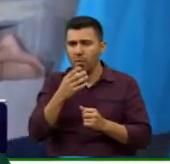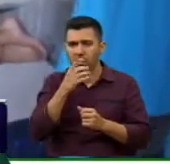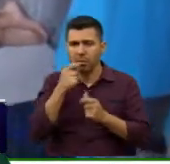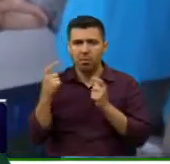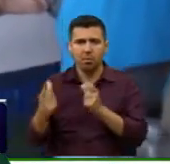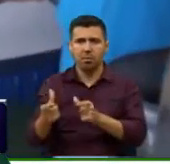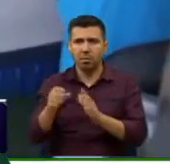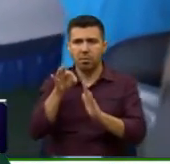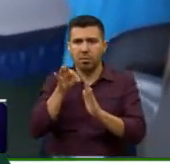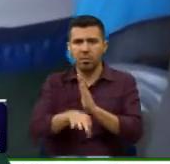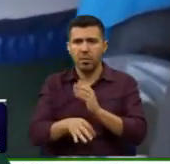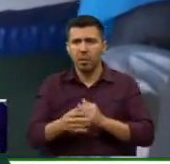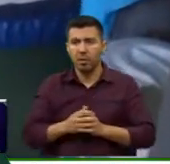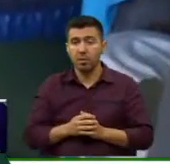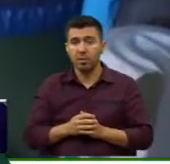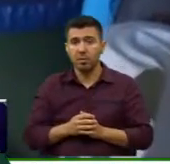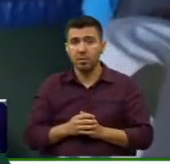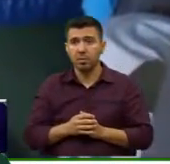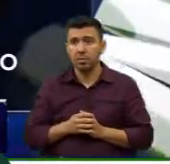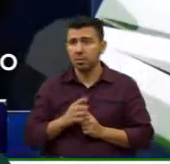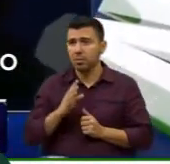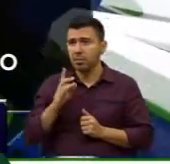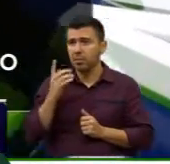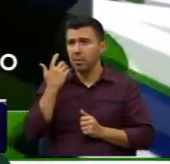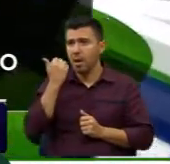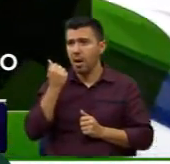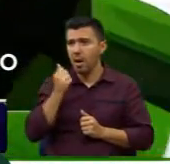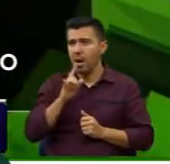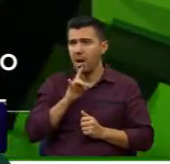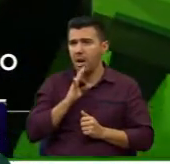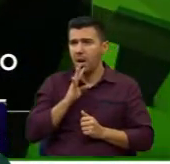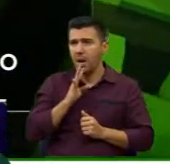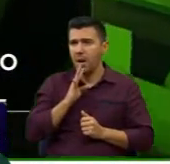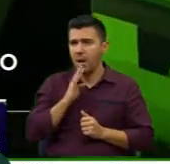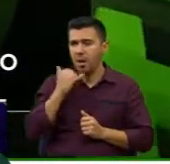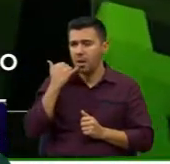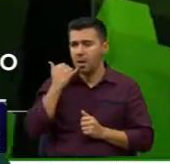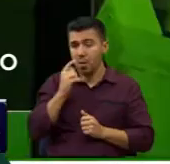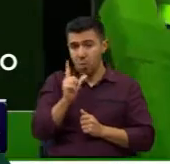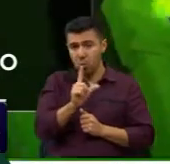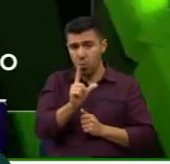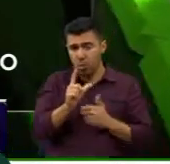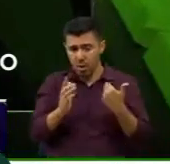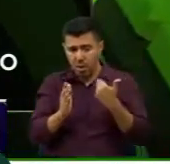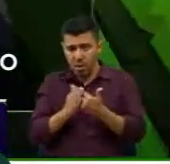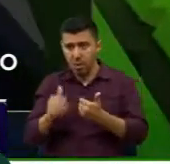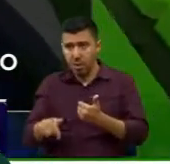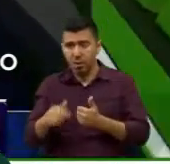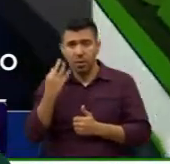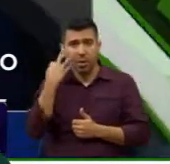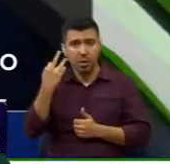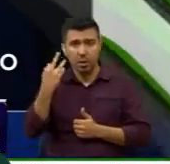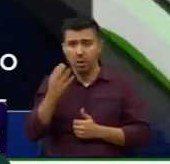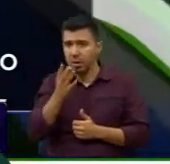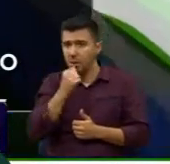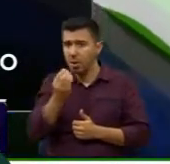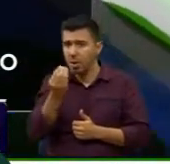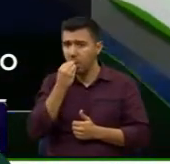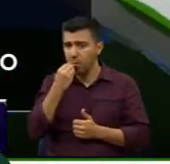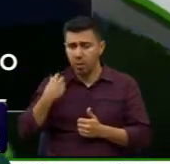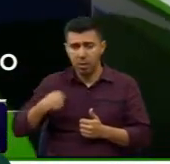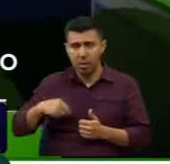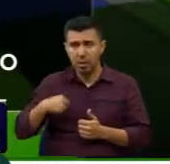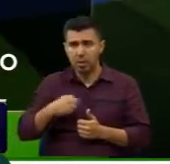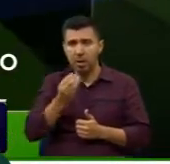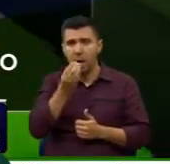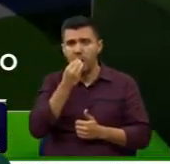hoy en miércoles del llevan tres días del lunes los encerraron y es la hora y no les han dado alimentos no les dan desayuno no le han